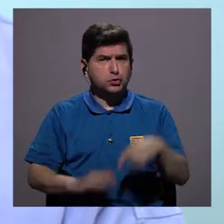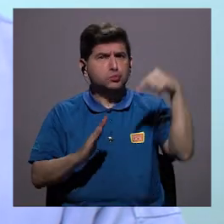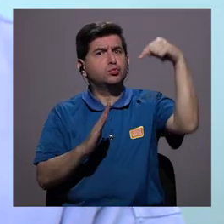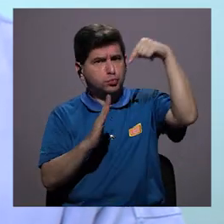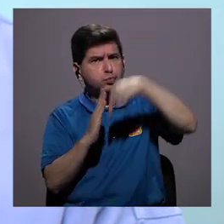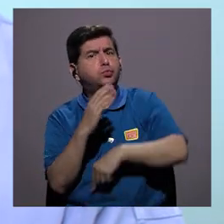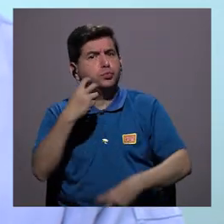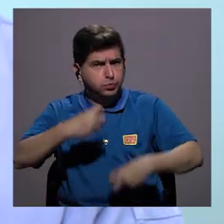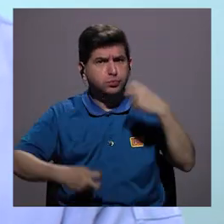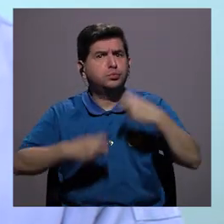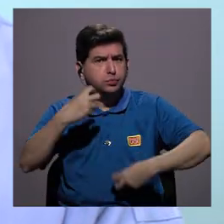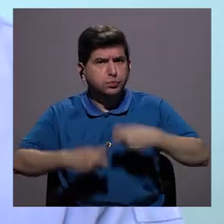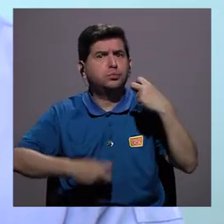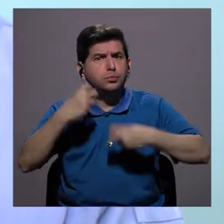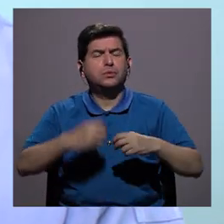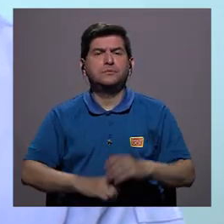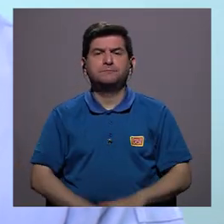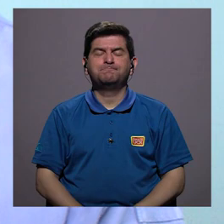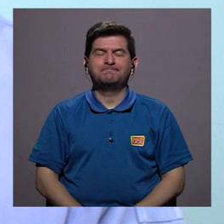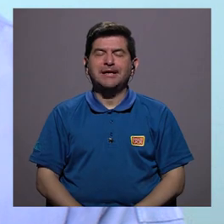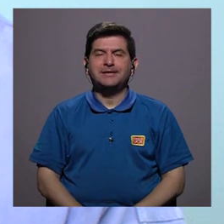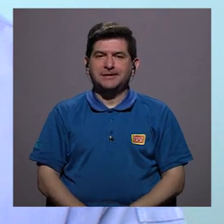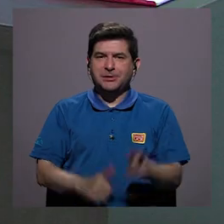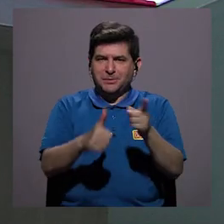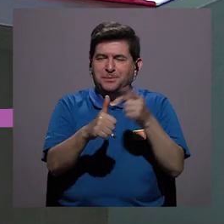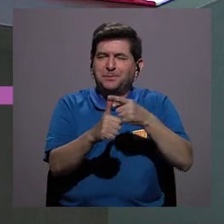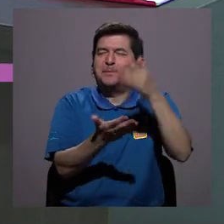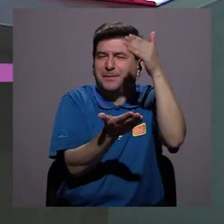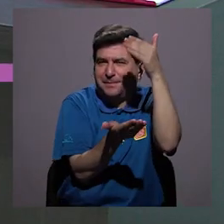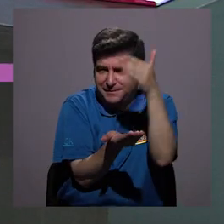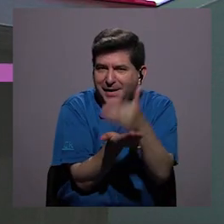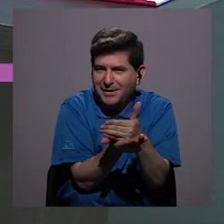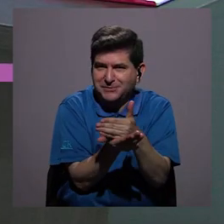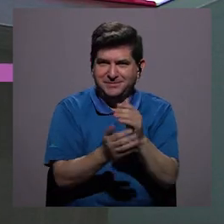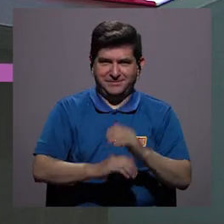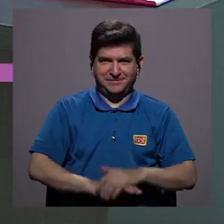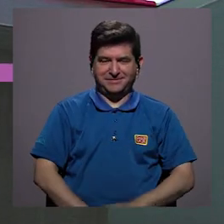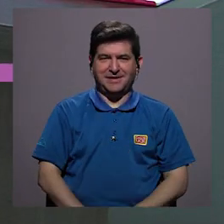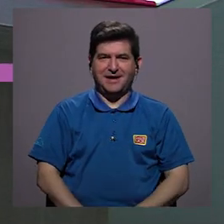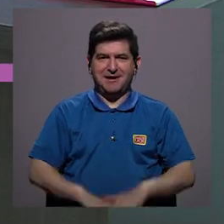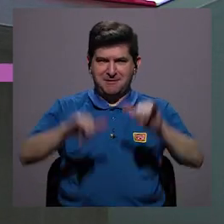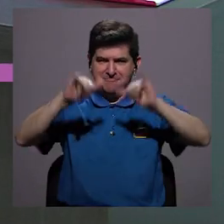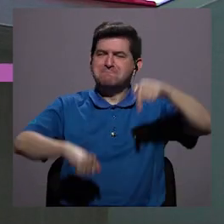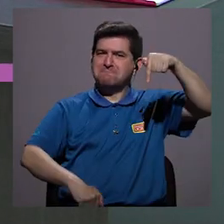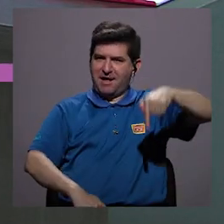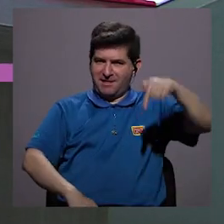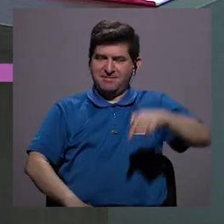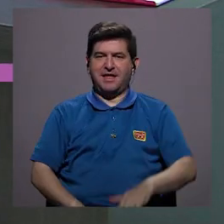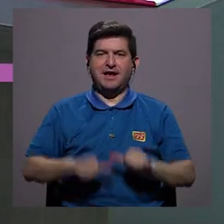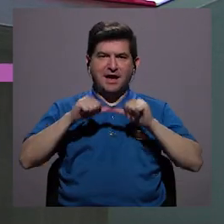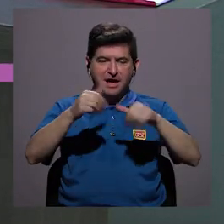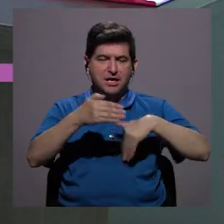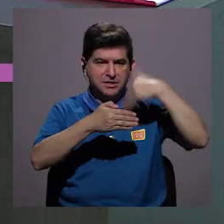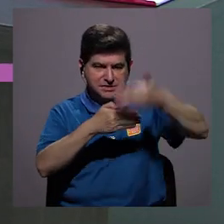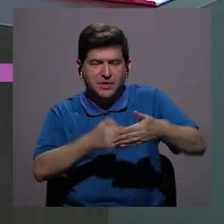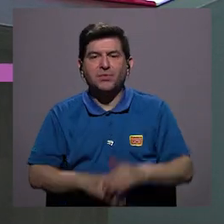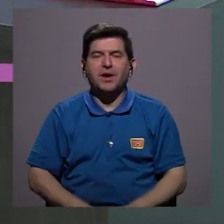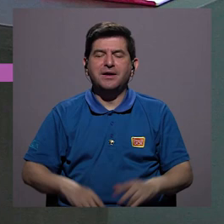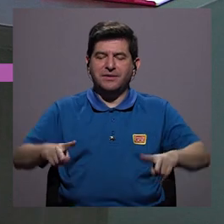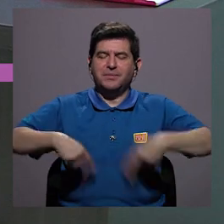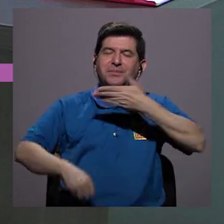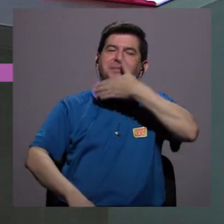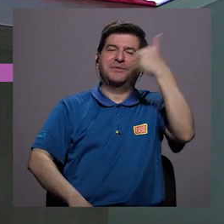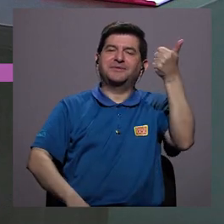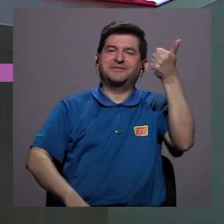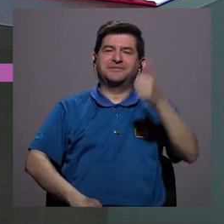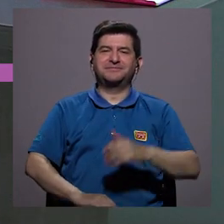presentan y muy seriamente el problema. Ajá, ok. Bueno, vamos a hacer una primera pausa. Bien. Quédese con nosotros y ya regresamos con